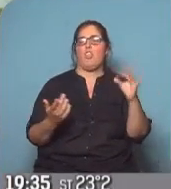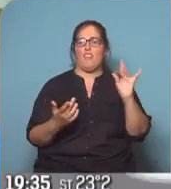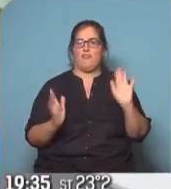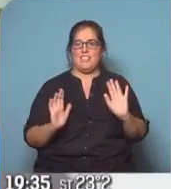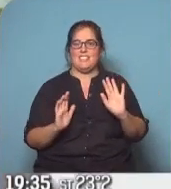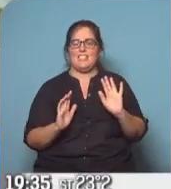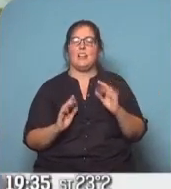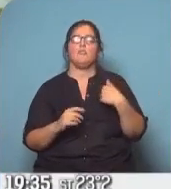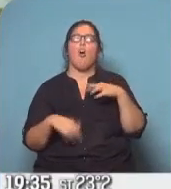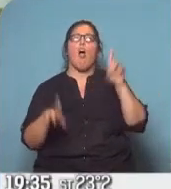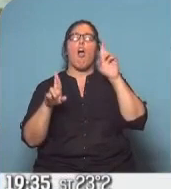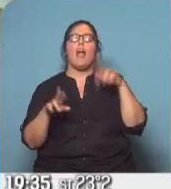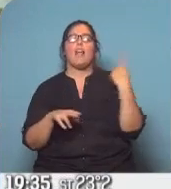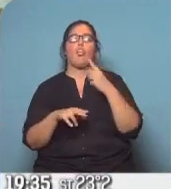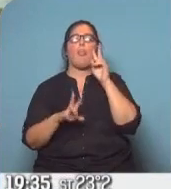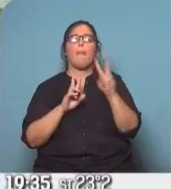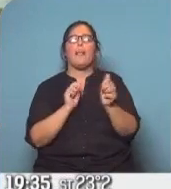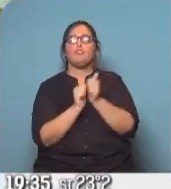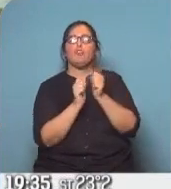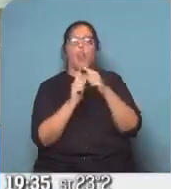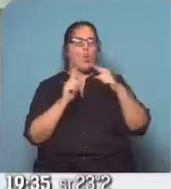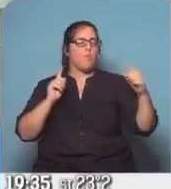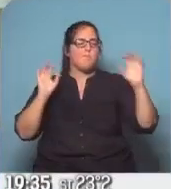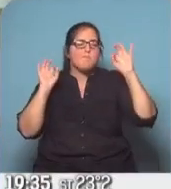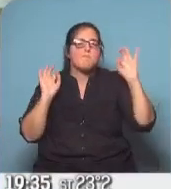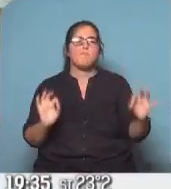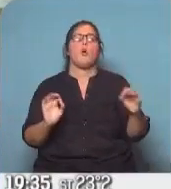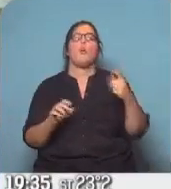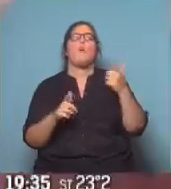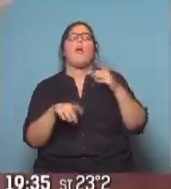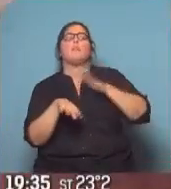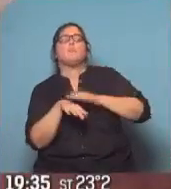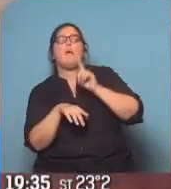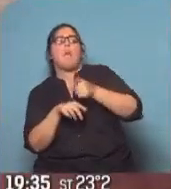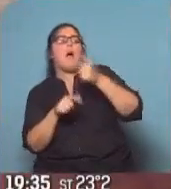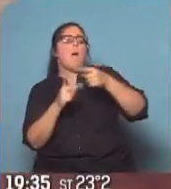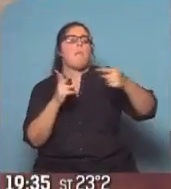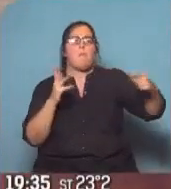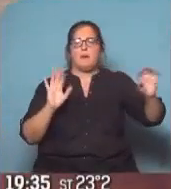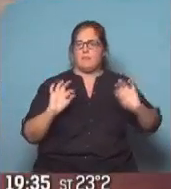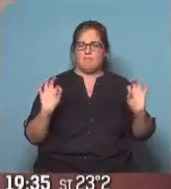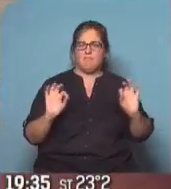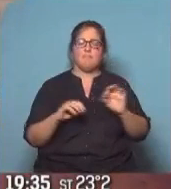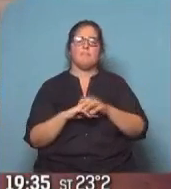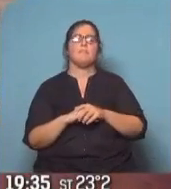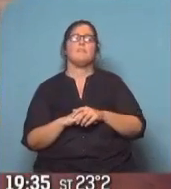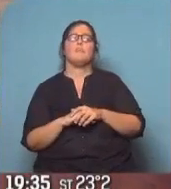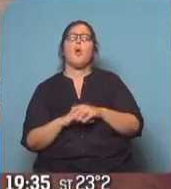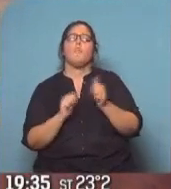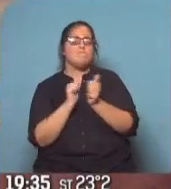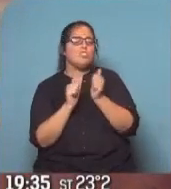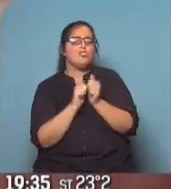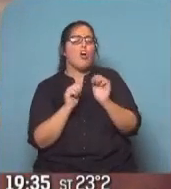completa sin quitar responsabilidad a nadie sin decir los dos demonios etcétera y vivir la historia